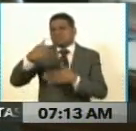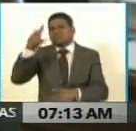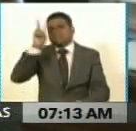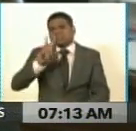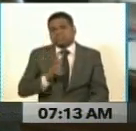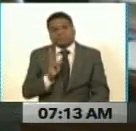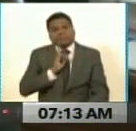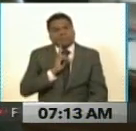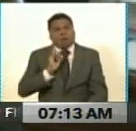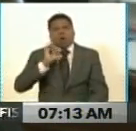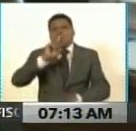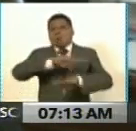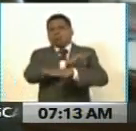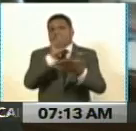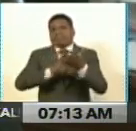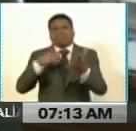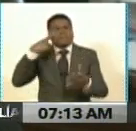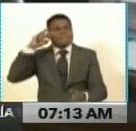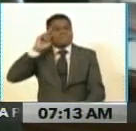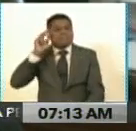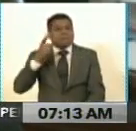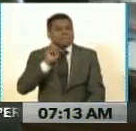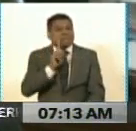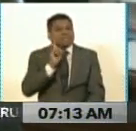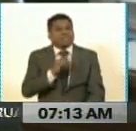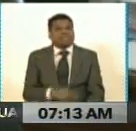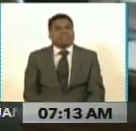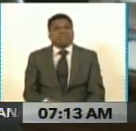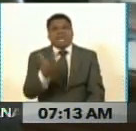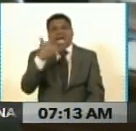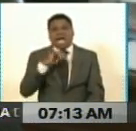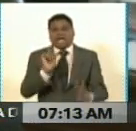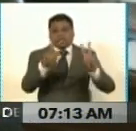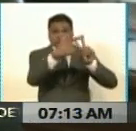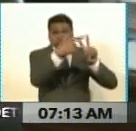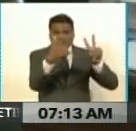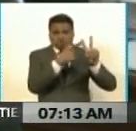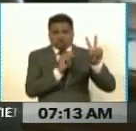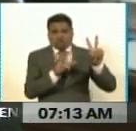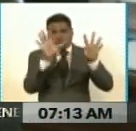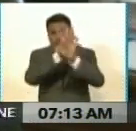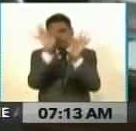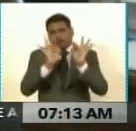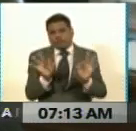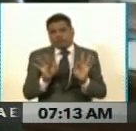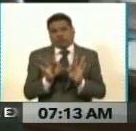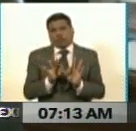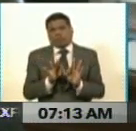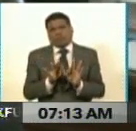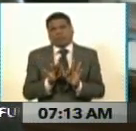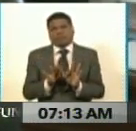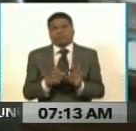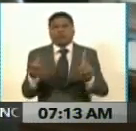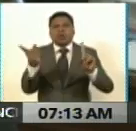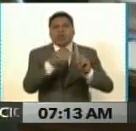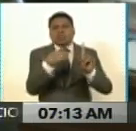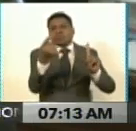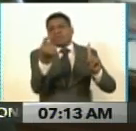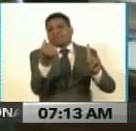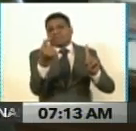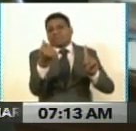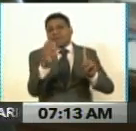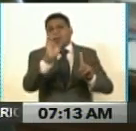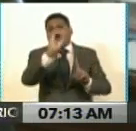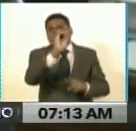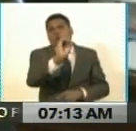totalmente falso hay dos tipos de operación una operación en efectivo o con